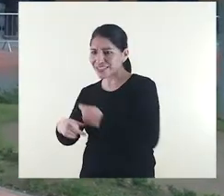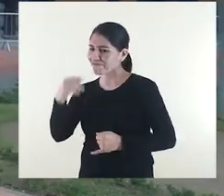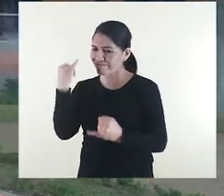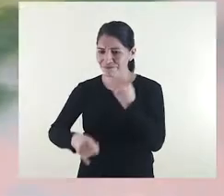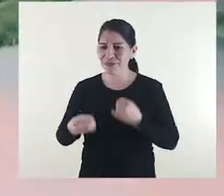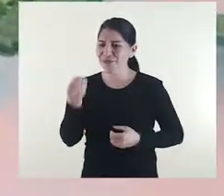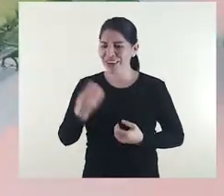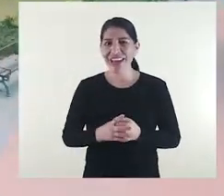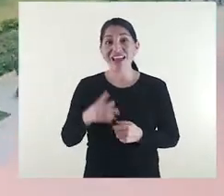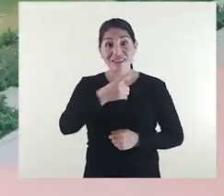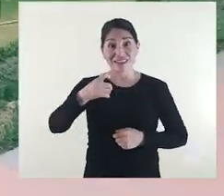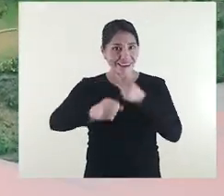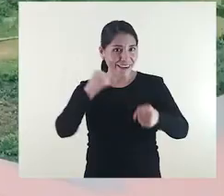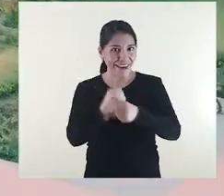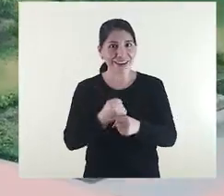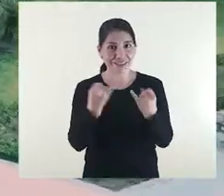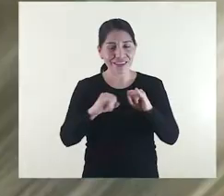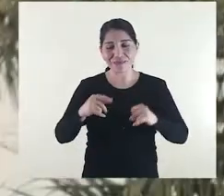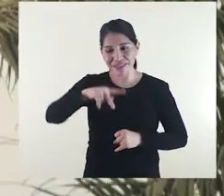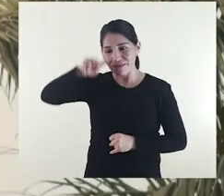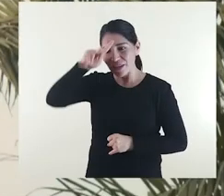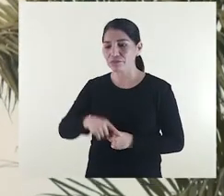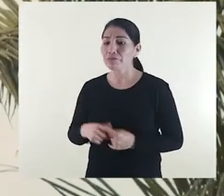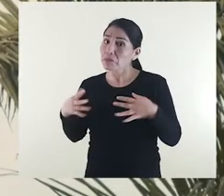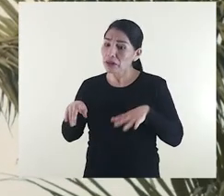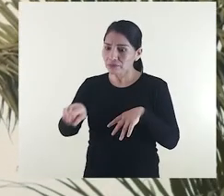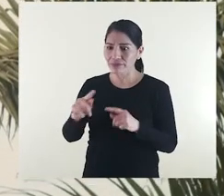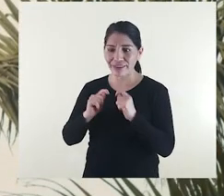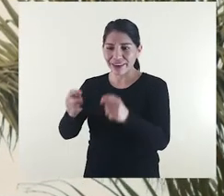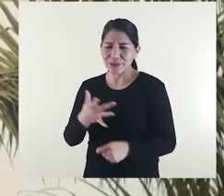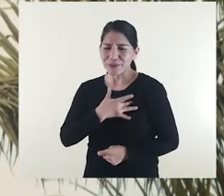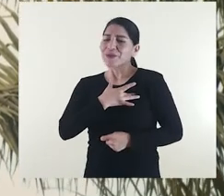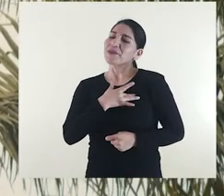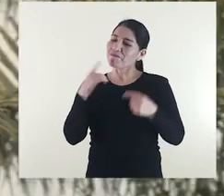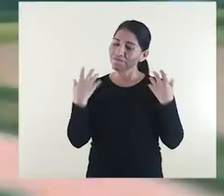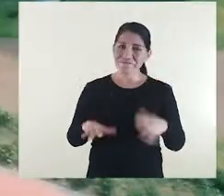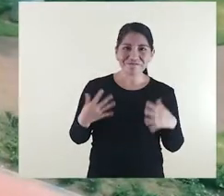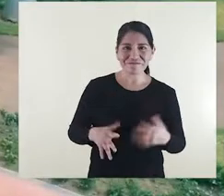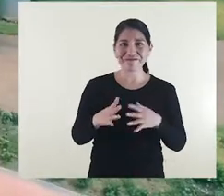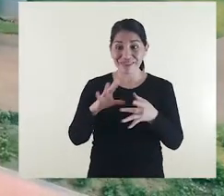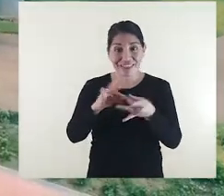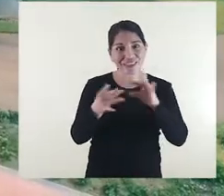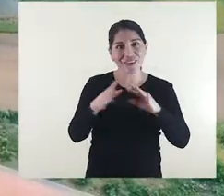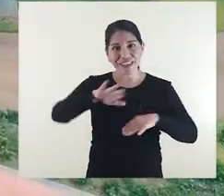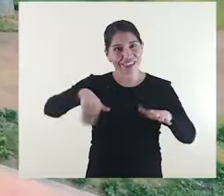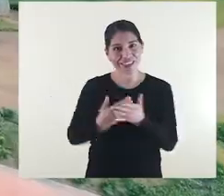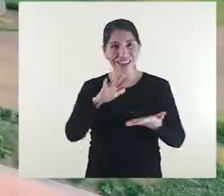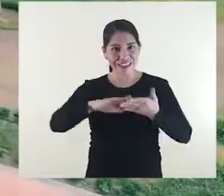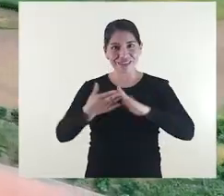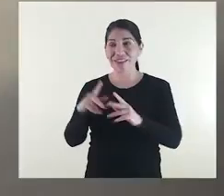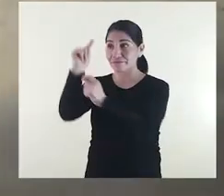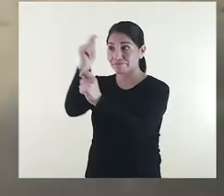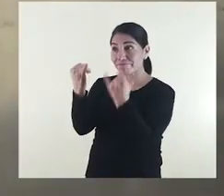colonia extranjera al Perú por el centenario de su independencia. Sea como fuere, es un regalo que la podemos considerar un patrimonio de